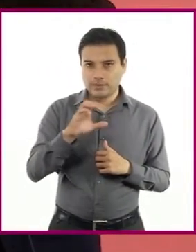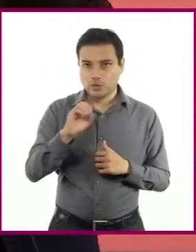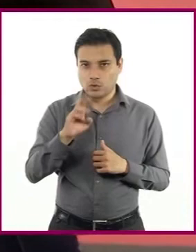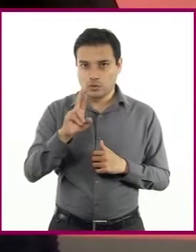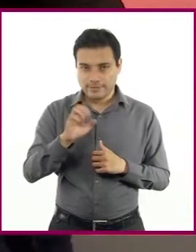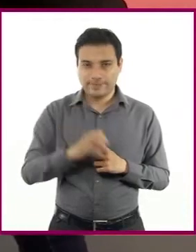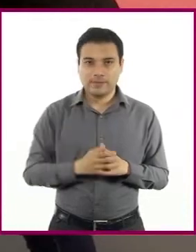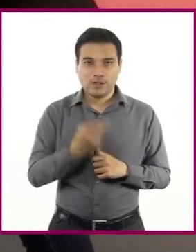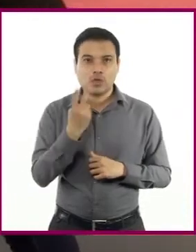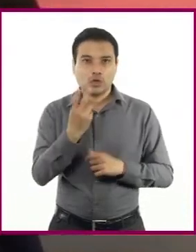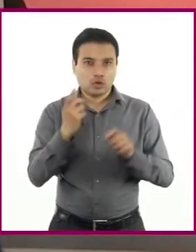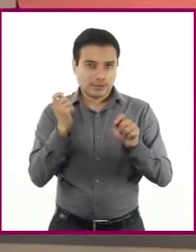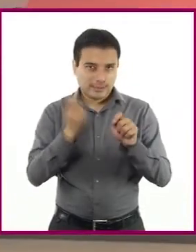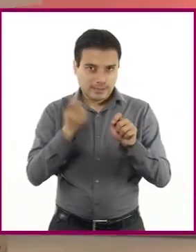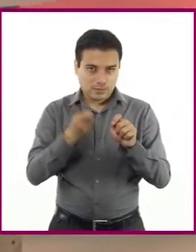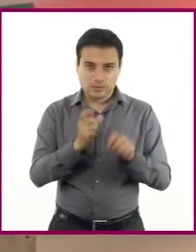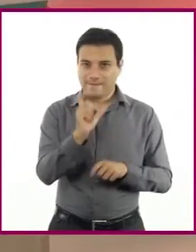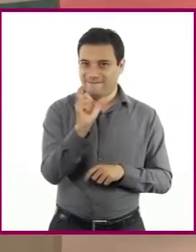2 clavos grandes,